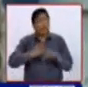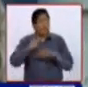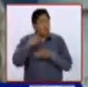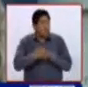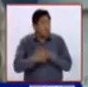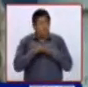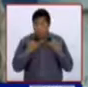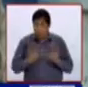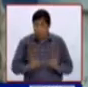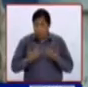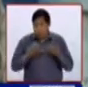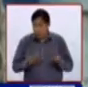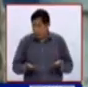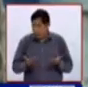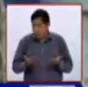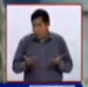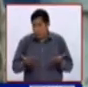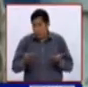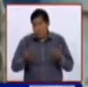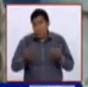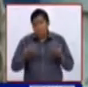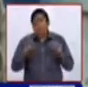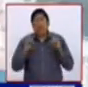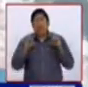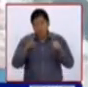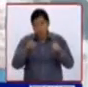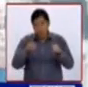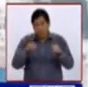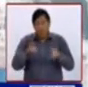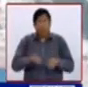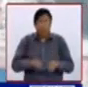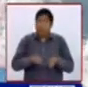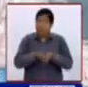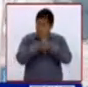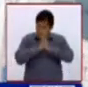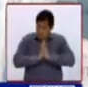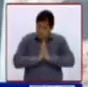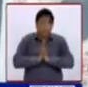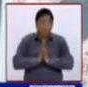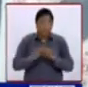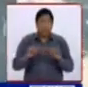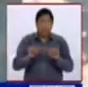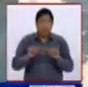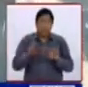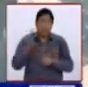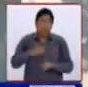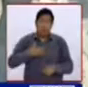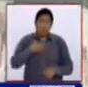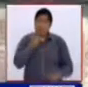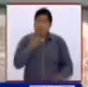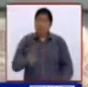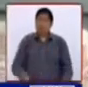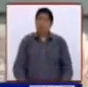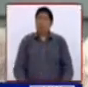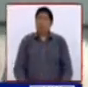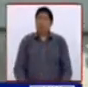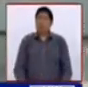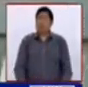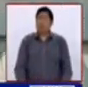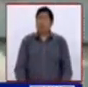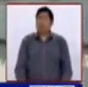agosto. Hoy nos toca aquí este mercado. Yo te ayudo ahí también, ya te lo agarro.